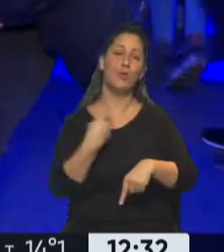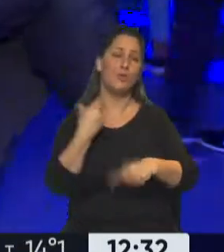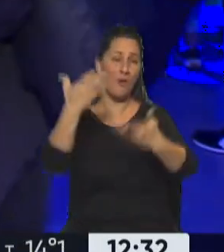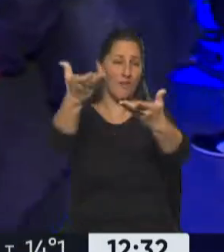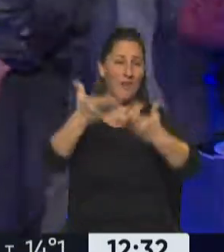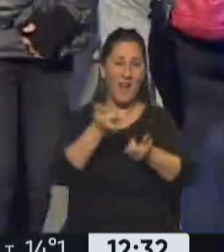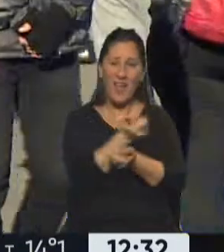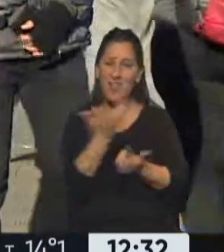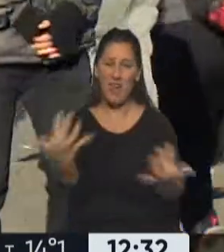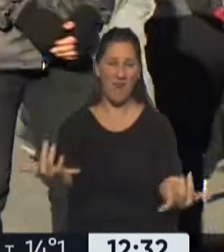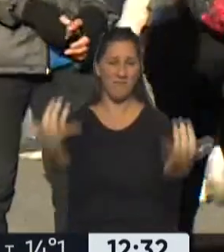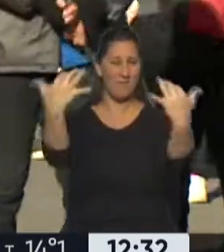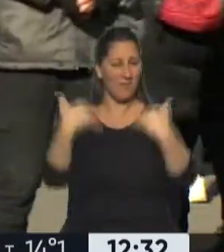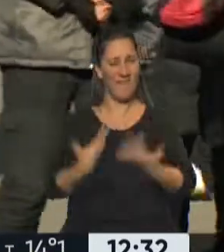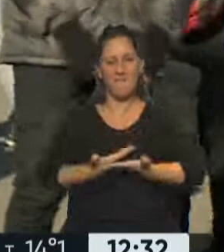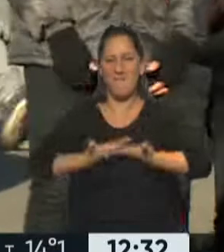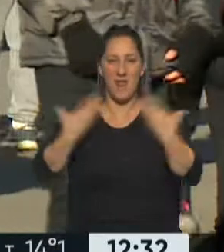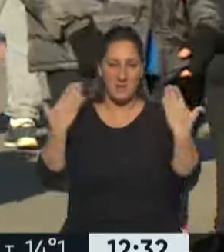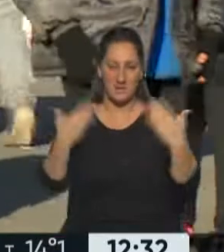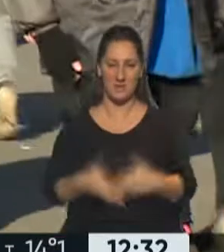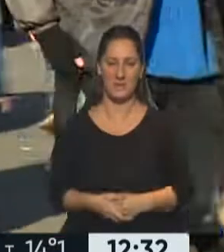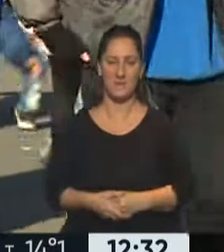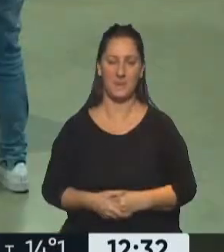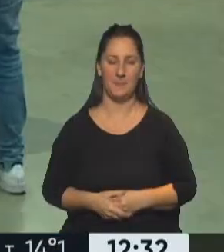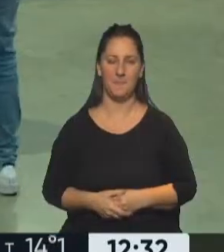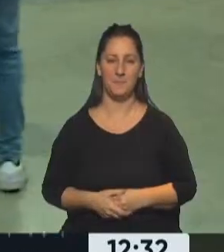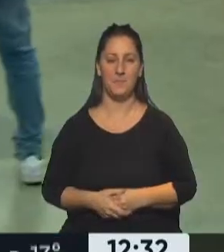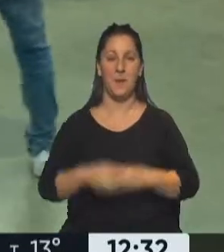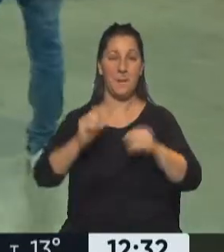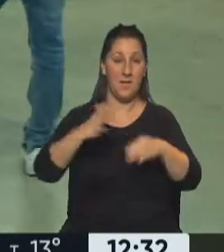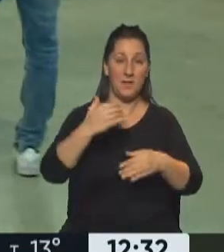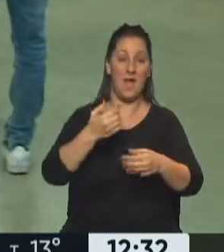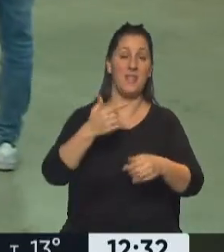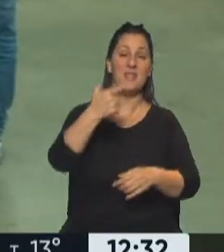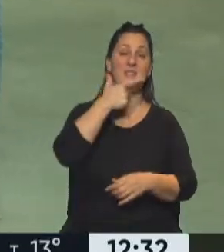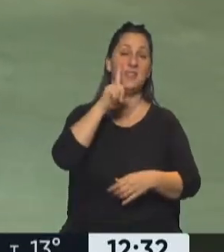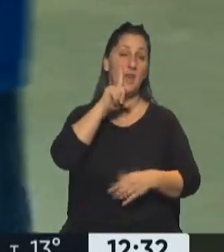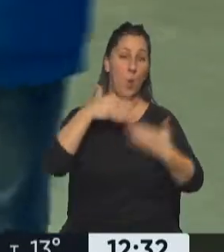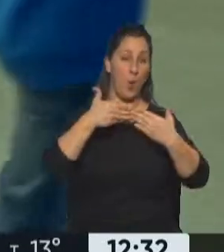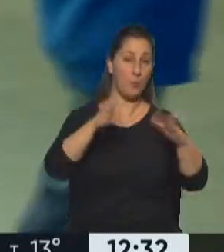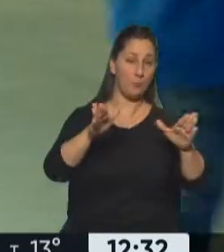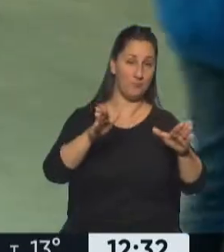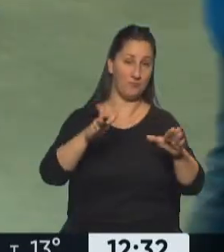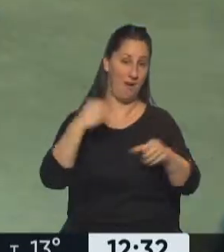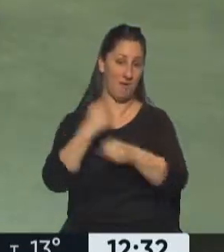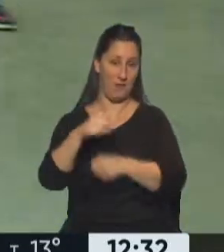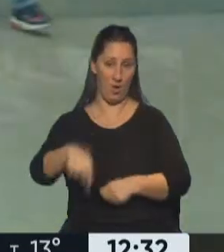esta cantidad de visitantes desde que abrimos el 17 de julio pasado.